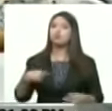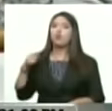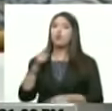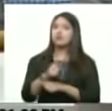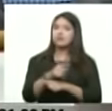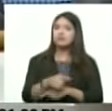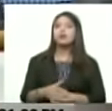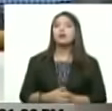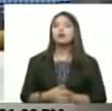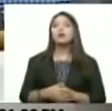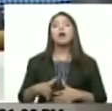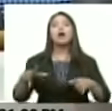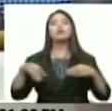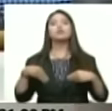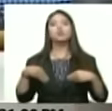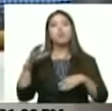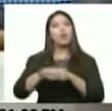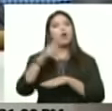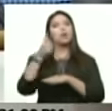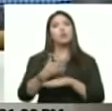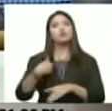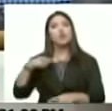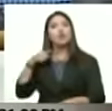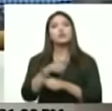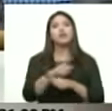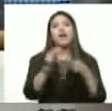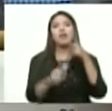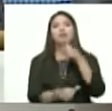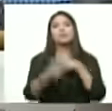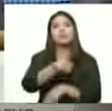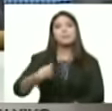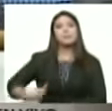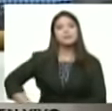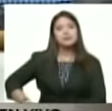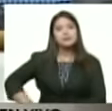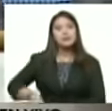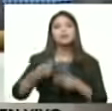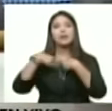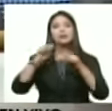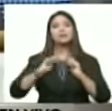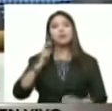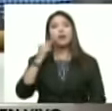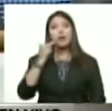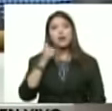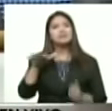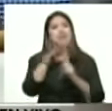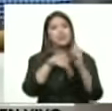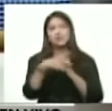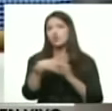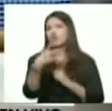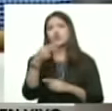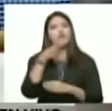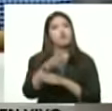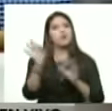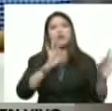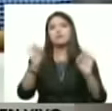y asumo plena responsabilidad por esa orden al vicepresidente ejecutivo. En esas condiciones no vamos a ese escenario de